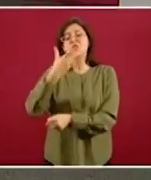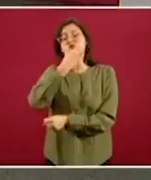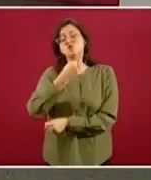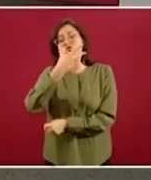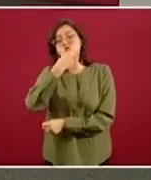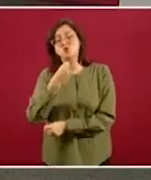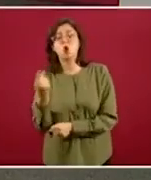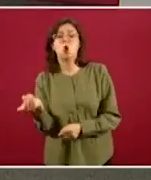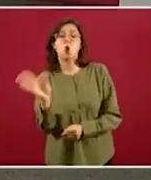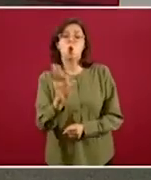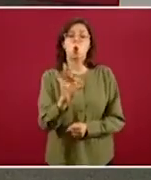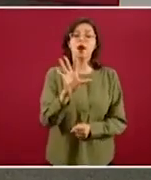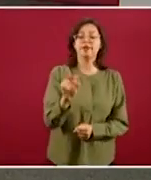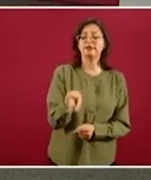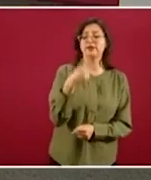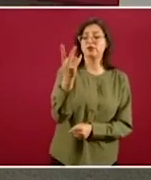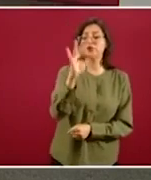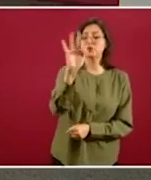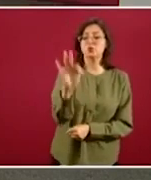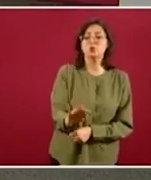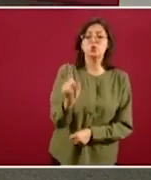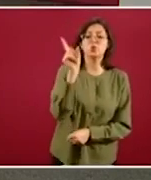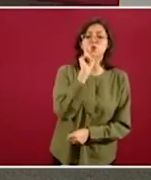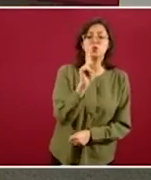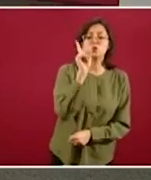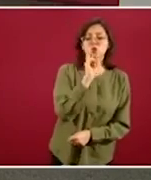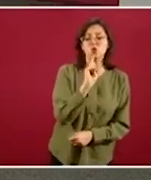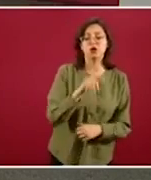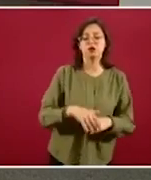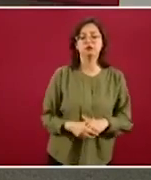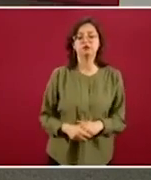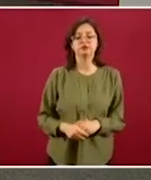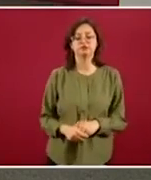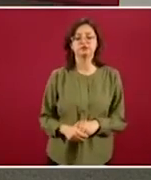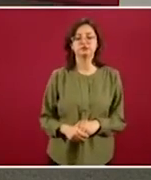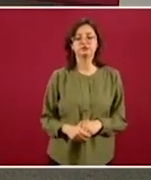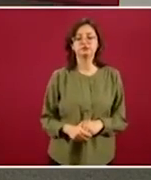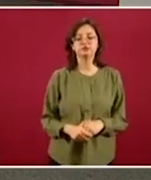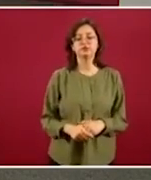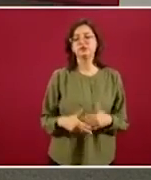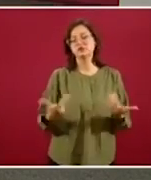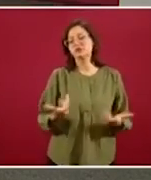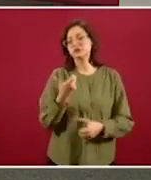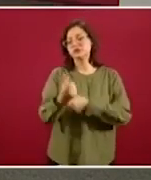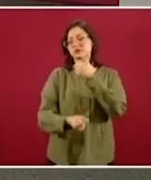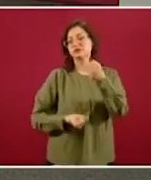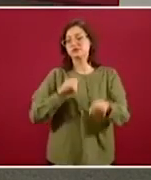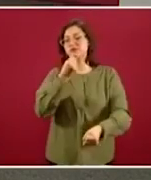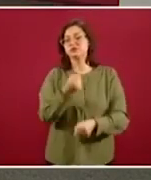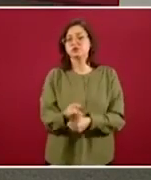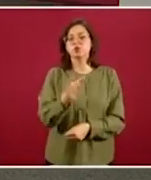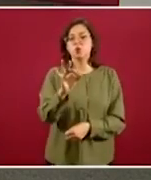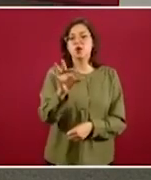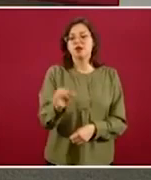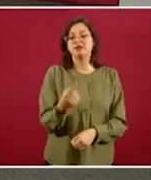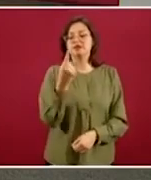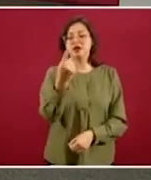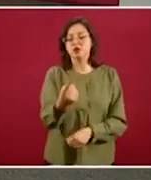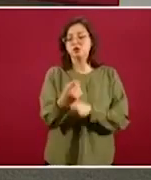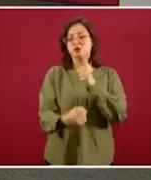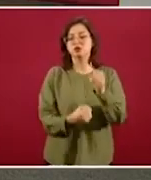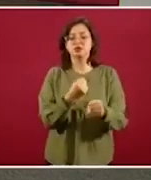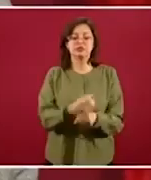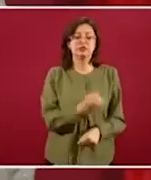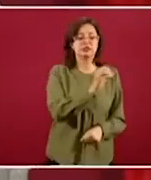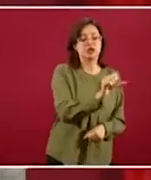hombres, el 42% son mujeres. Tenemos una mediana de edad de 41 años con un rango de